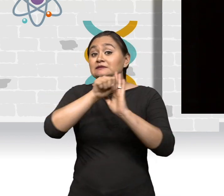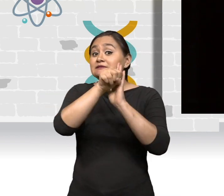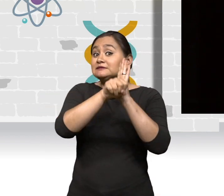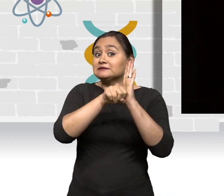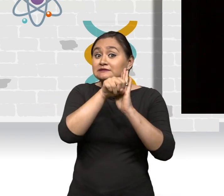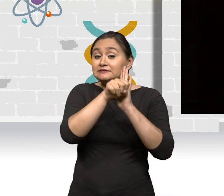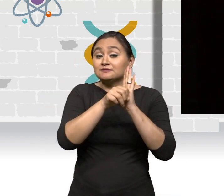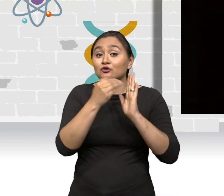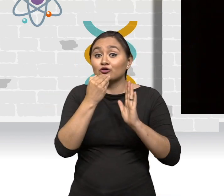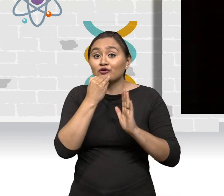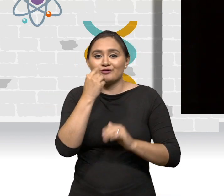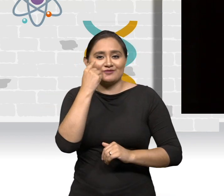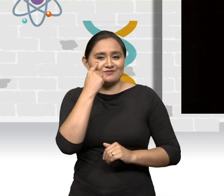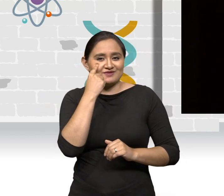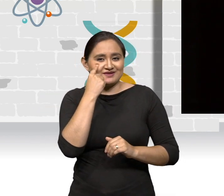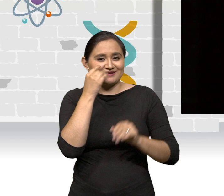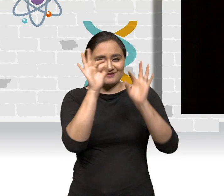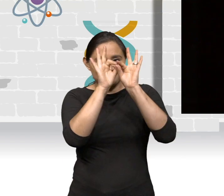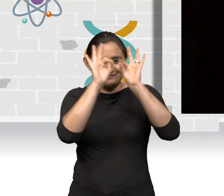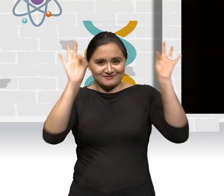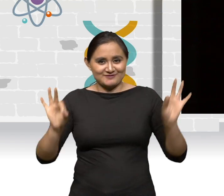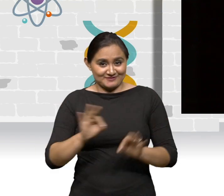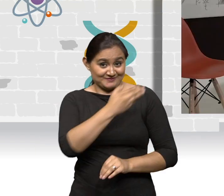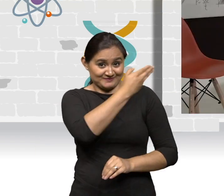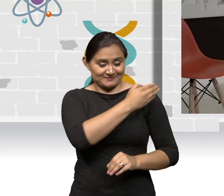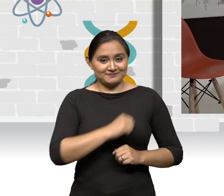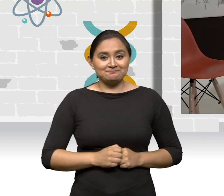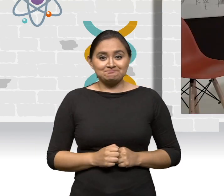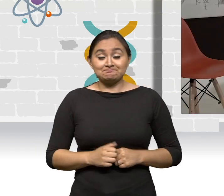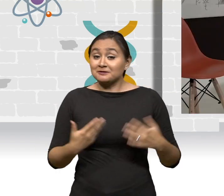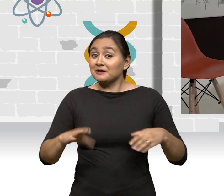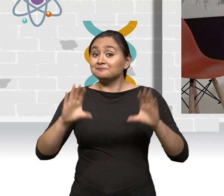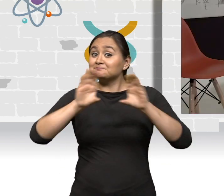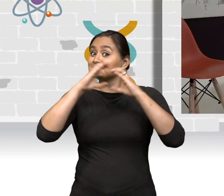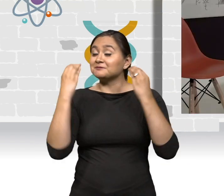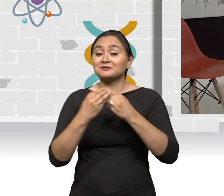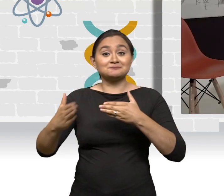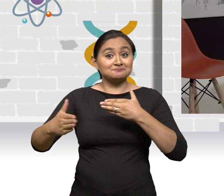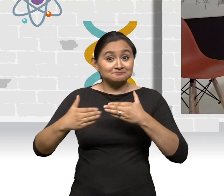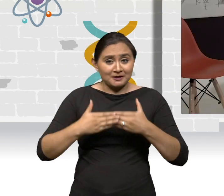más utilizada es la que mostramos aquí. Hasta aquí llegamos